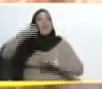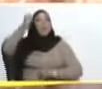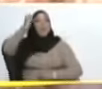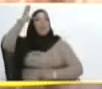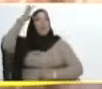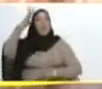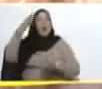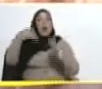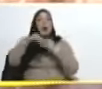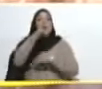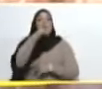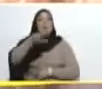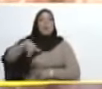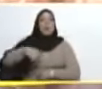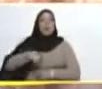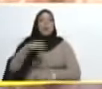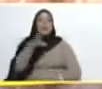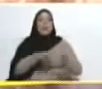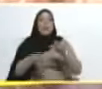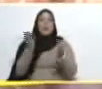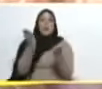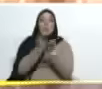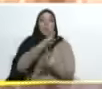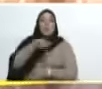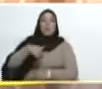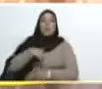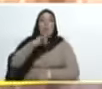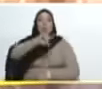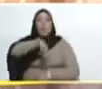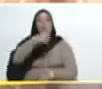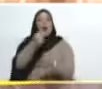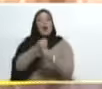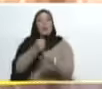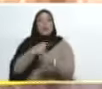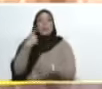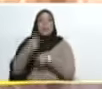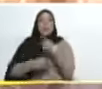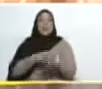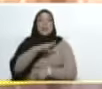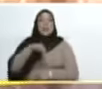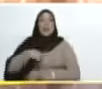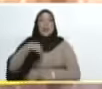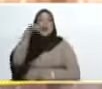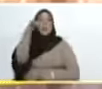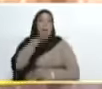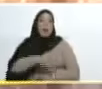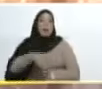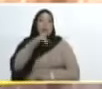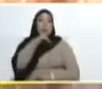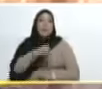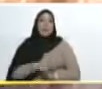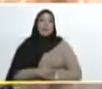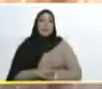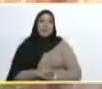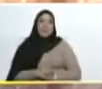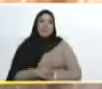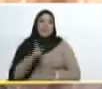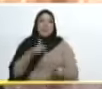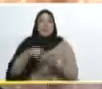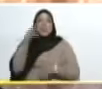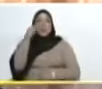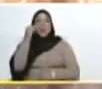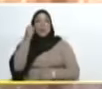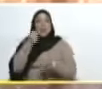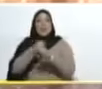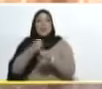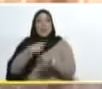que atesora nuestra academia, nuestras universidades y los expertos y expertas que en